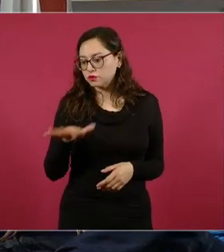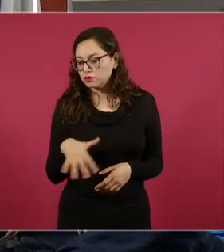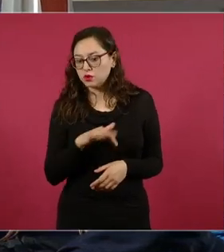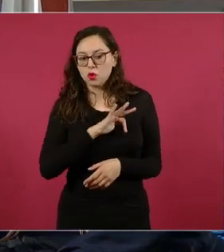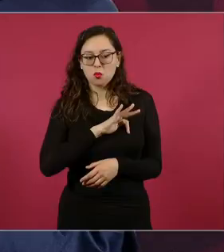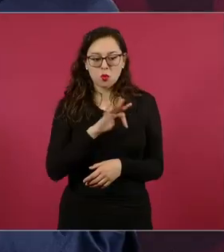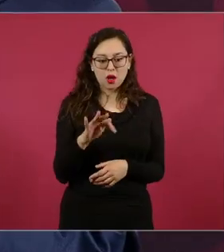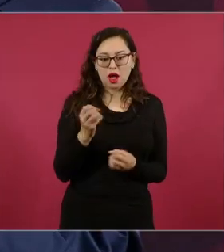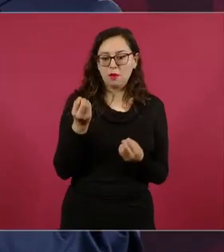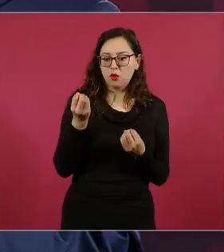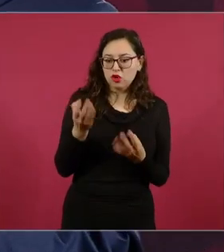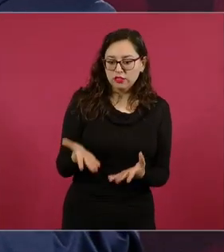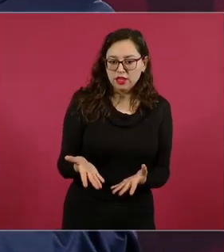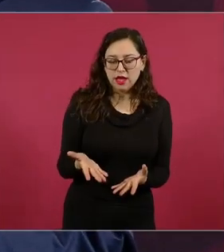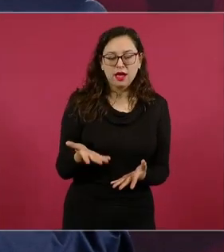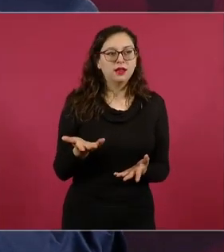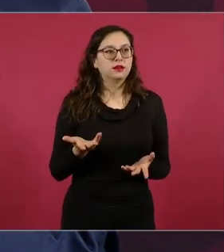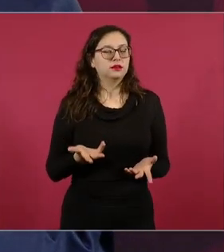La gran